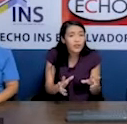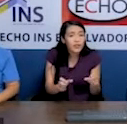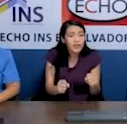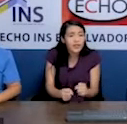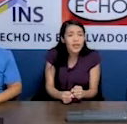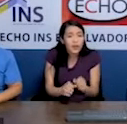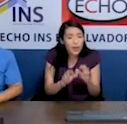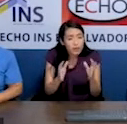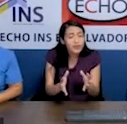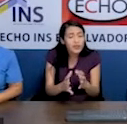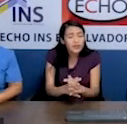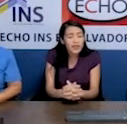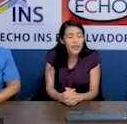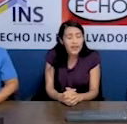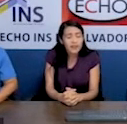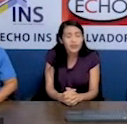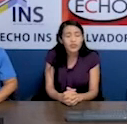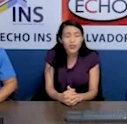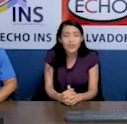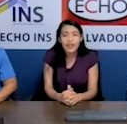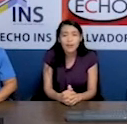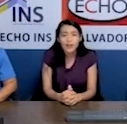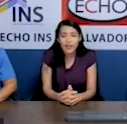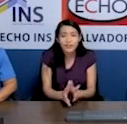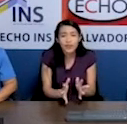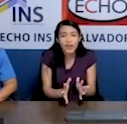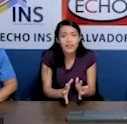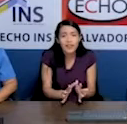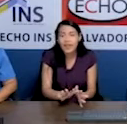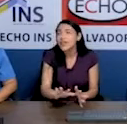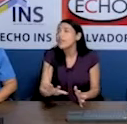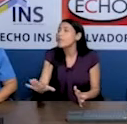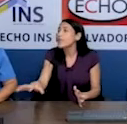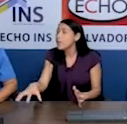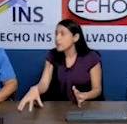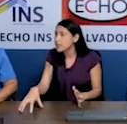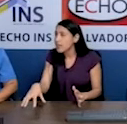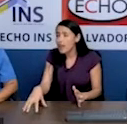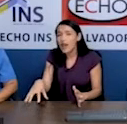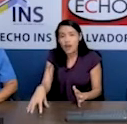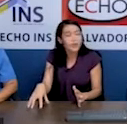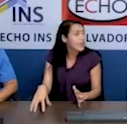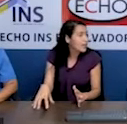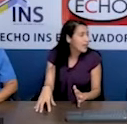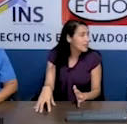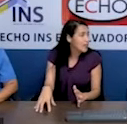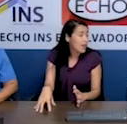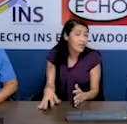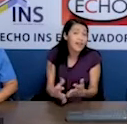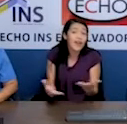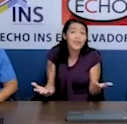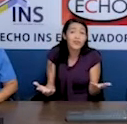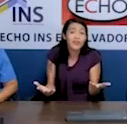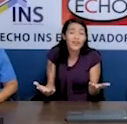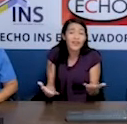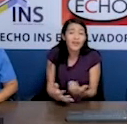algunos factores o algunas situaciones de emergencia orgánica y podemos entrar a abordar la ansiedad.